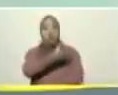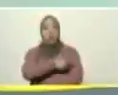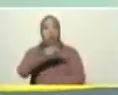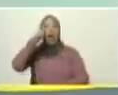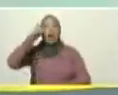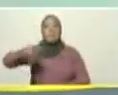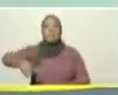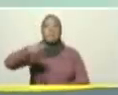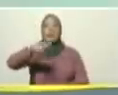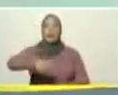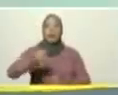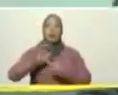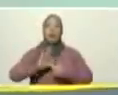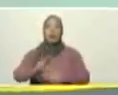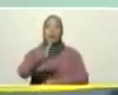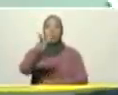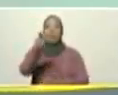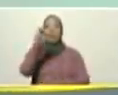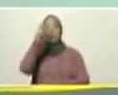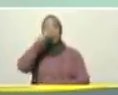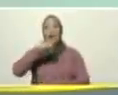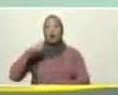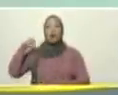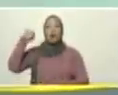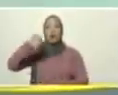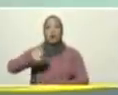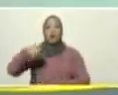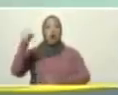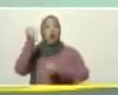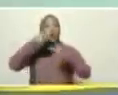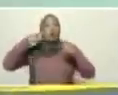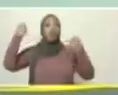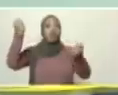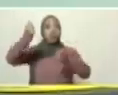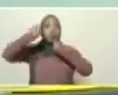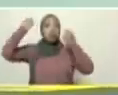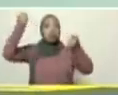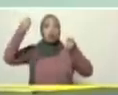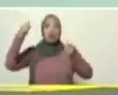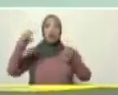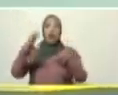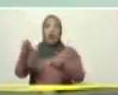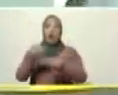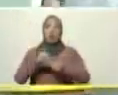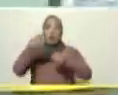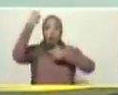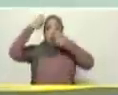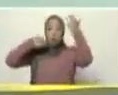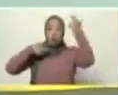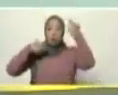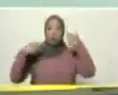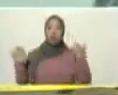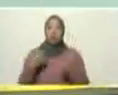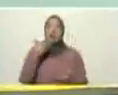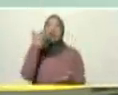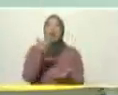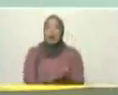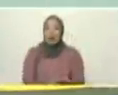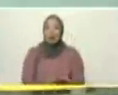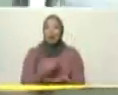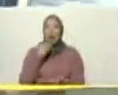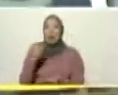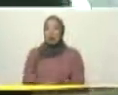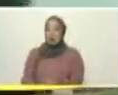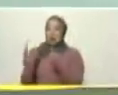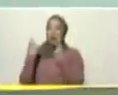Y 20 años después de aquella salida del pueblo a la calle a recuperar a su presidente, yo puedo decir aquí, muy orgulloso, gracias por enseñarme